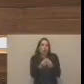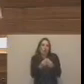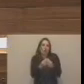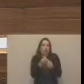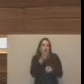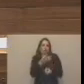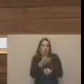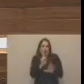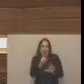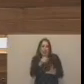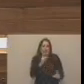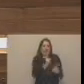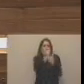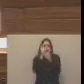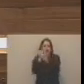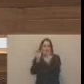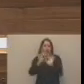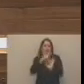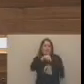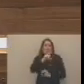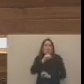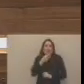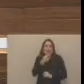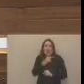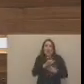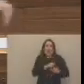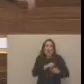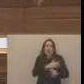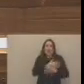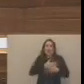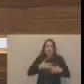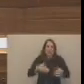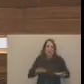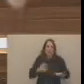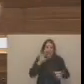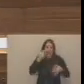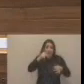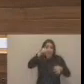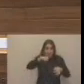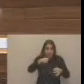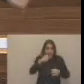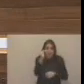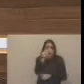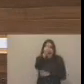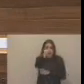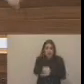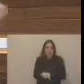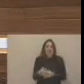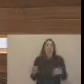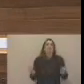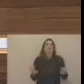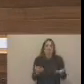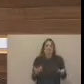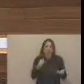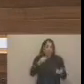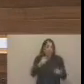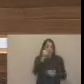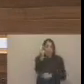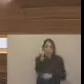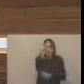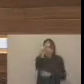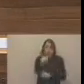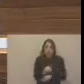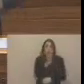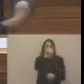Ustedes podrán decir en el Twitter lo que quieran y podrán contar ahí fuera lo que quieran, pero lo que cuento es lo que ocurre aquí todos los viernes. Y todos los viernes se vota y podría ser una lista